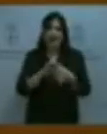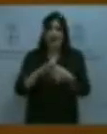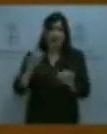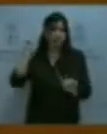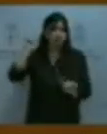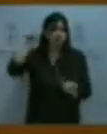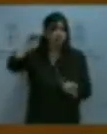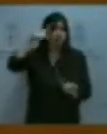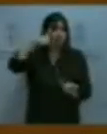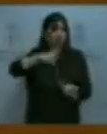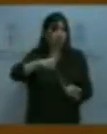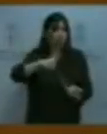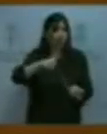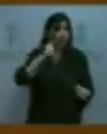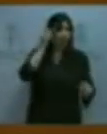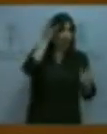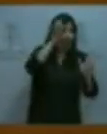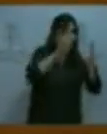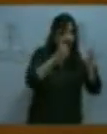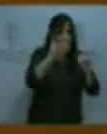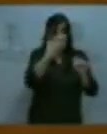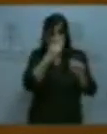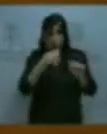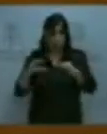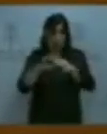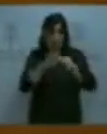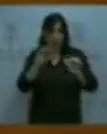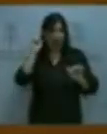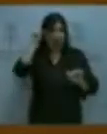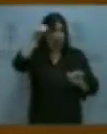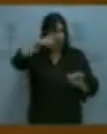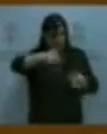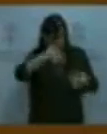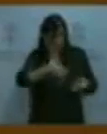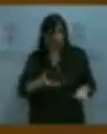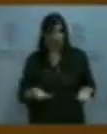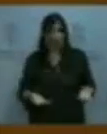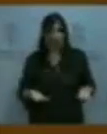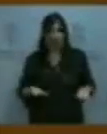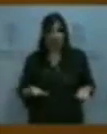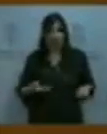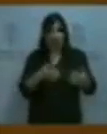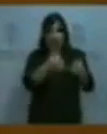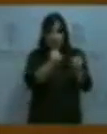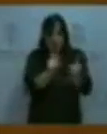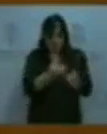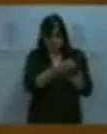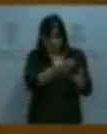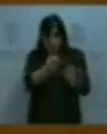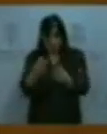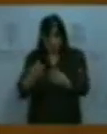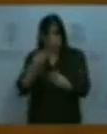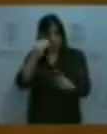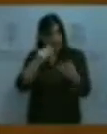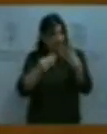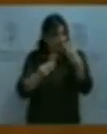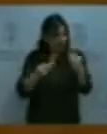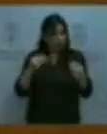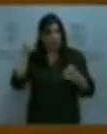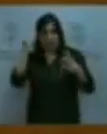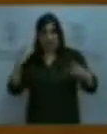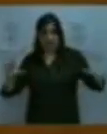usted cree que hay relación milenaria en muchos de estos municipios y que el lobo, vamos, algo que nos